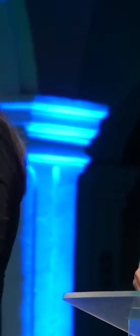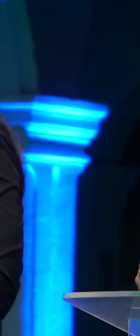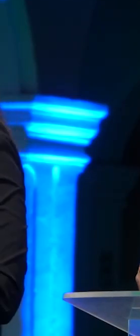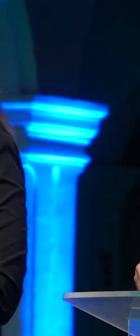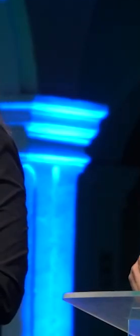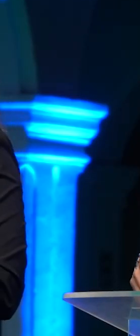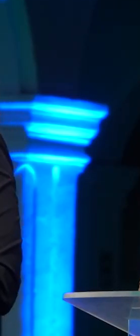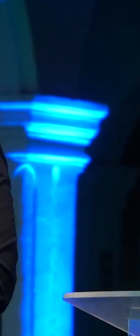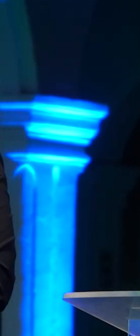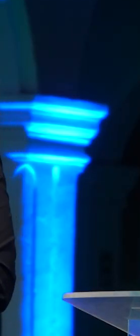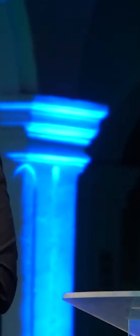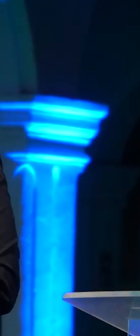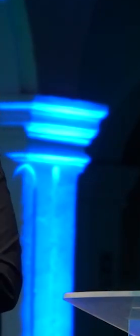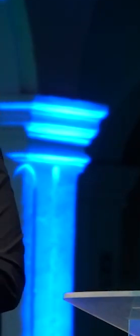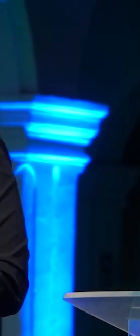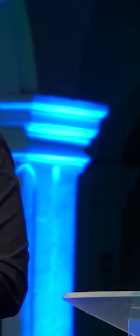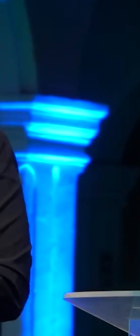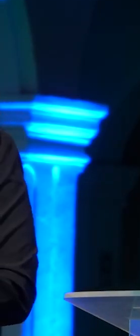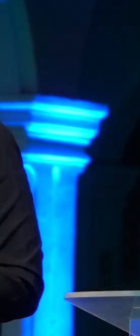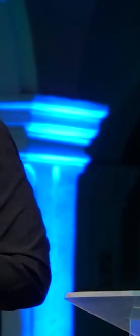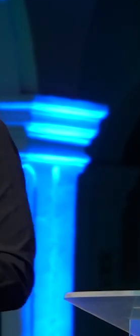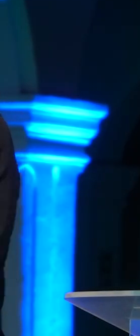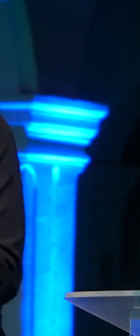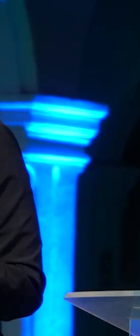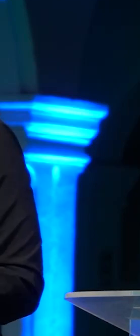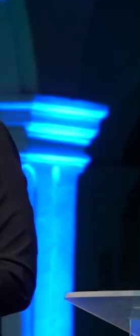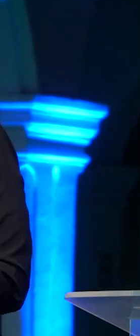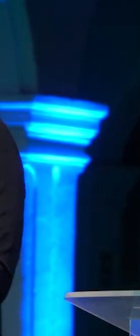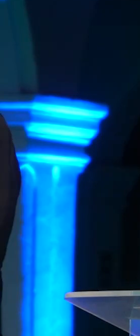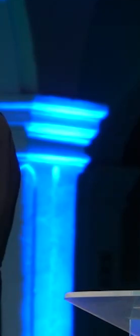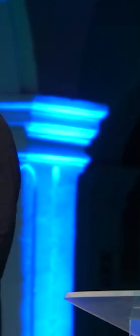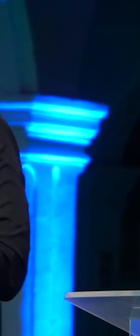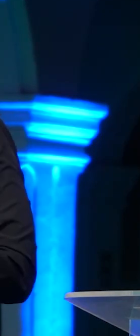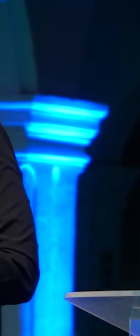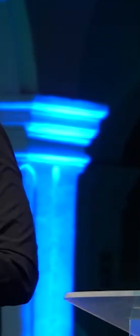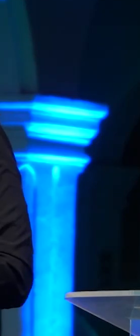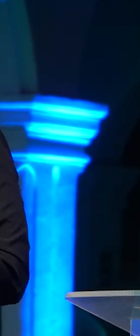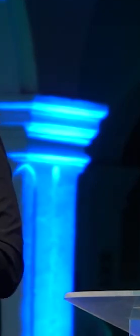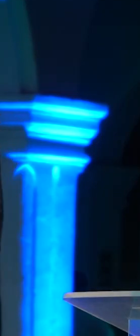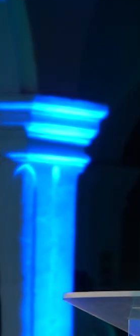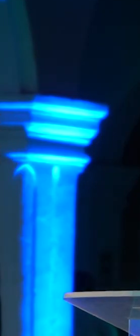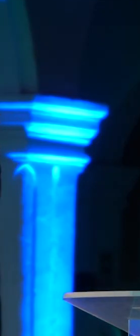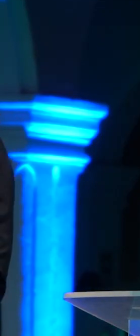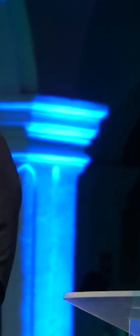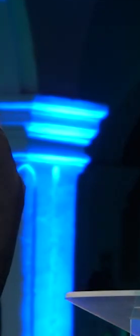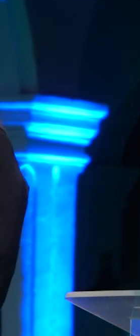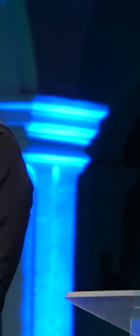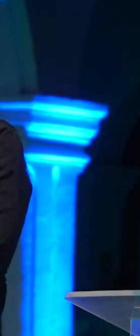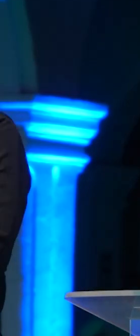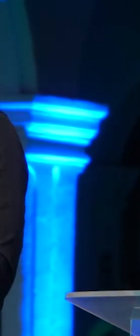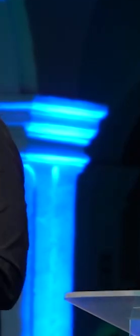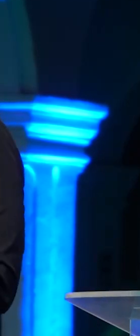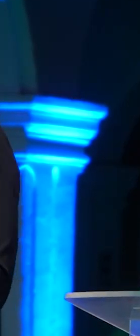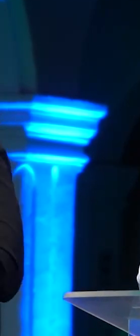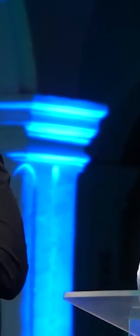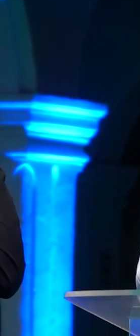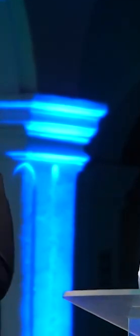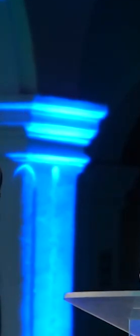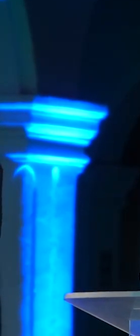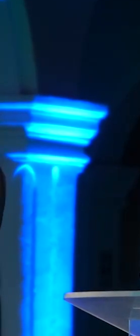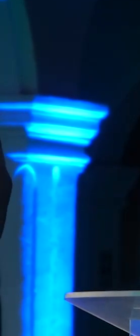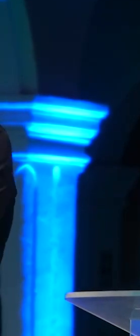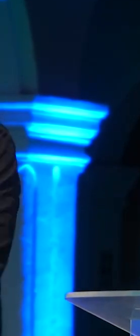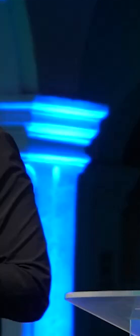todos ustedes, excúsenme si no los menciono a todos y a todas, pero saben que tienen nuestro cariño y nuestro